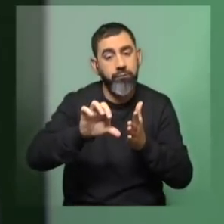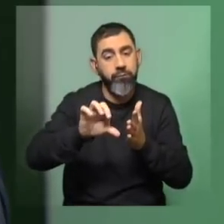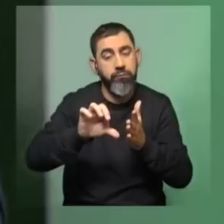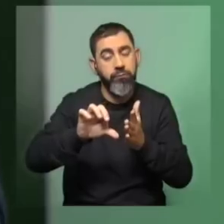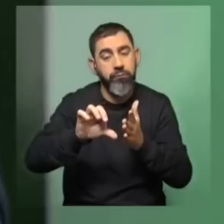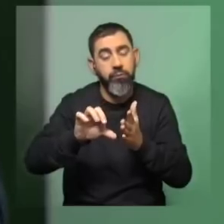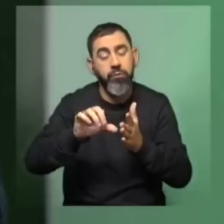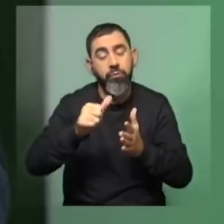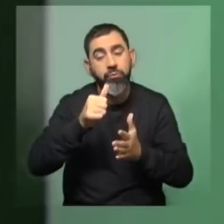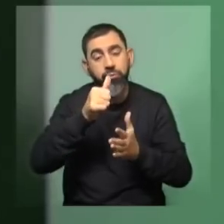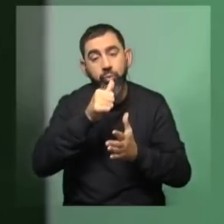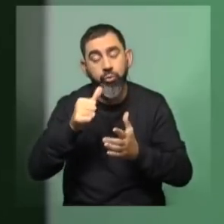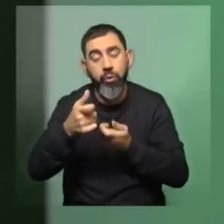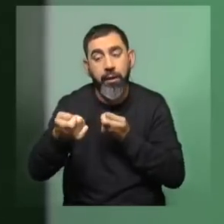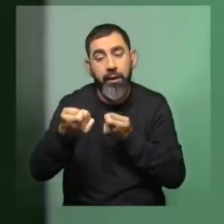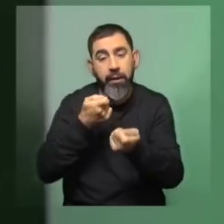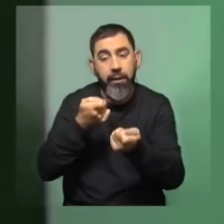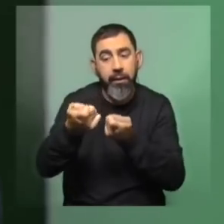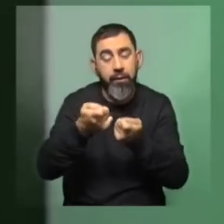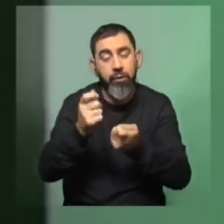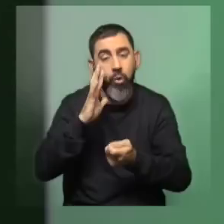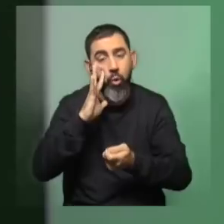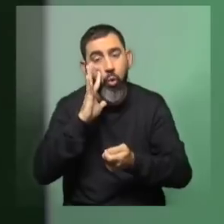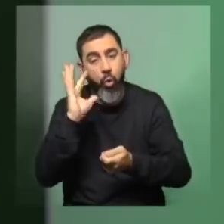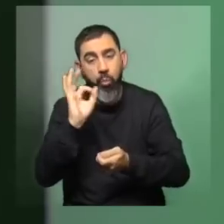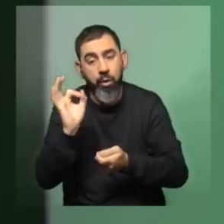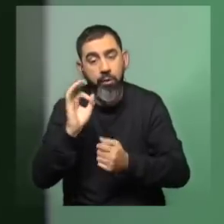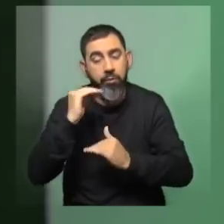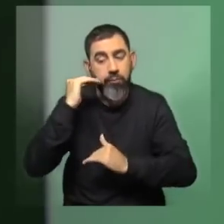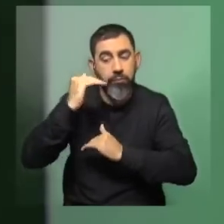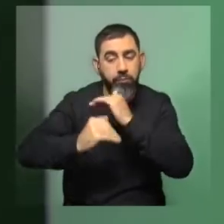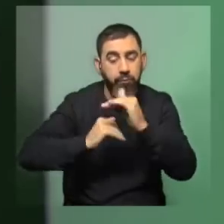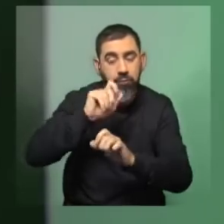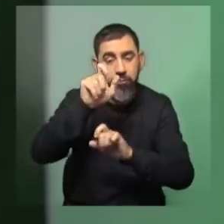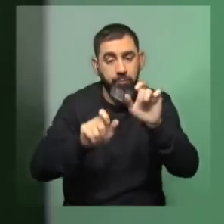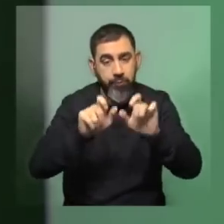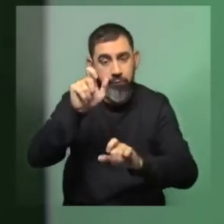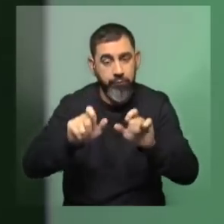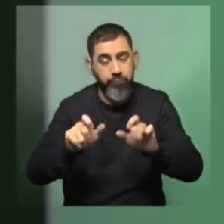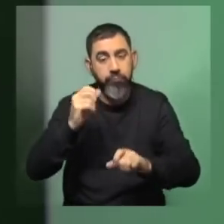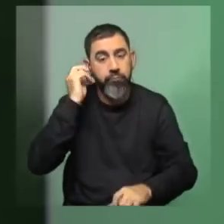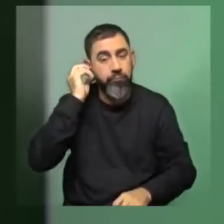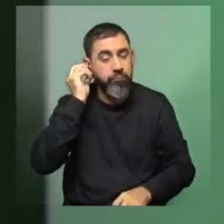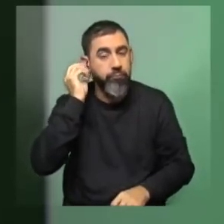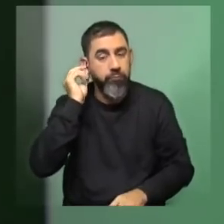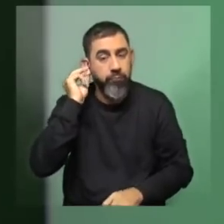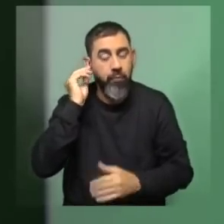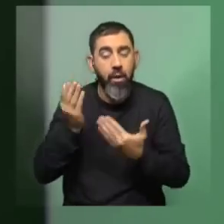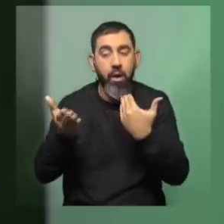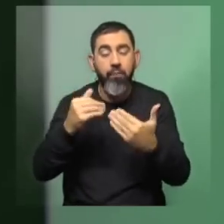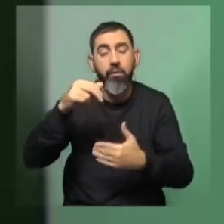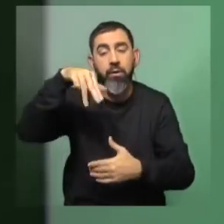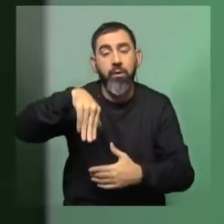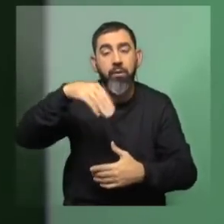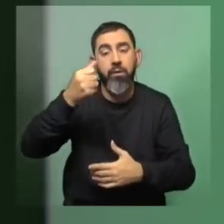brindar atención y la gestión de oportunidades y también desarrollo para estas personas bueno y de eso vamos a estar hablando con